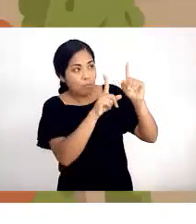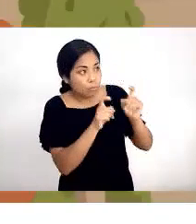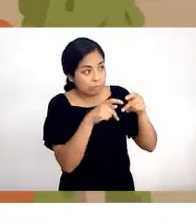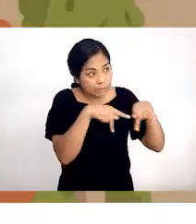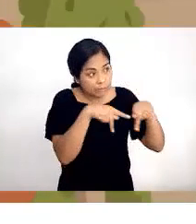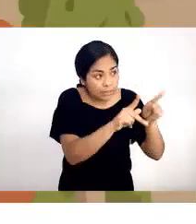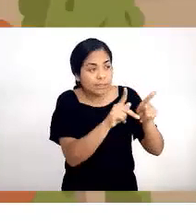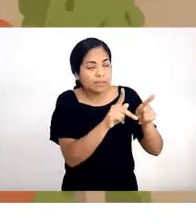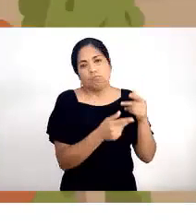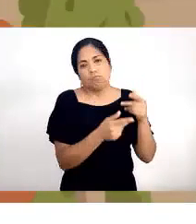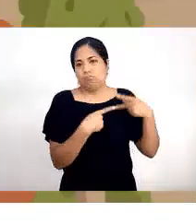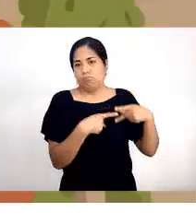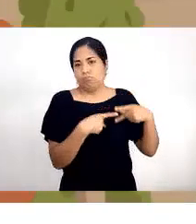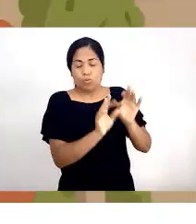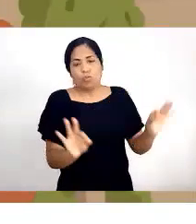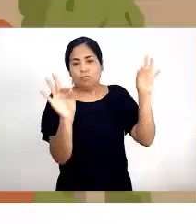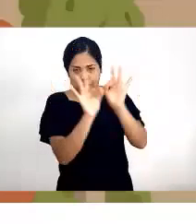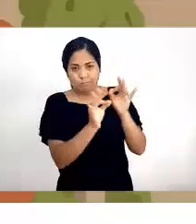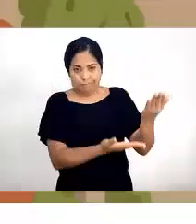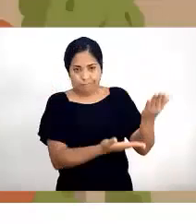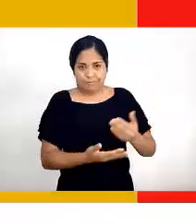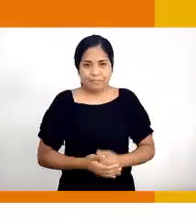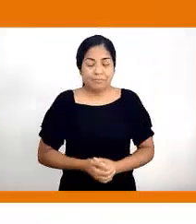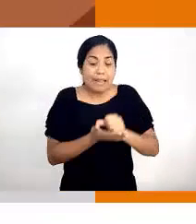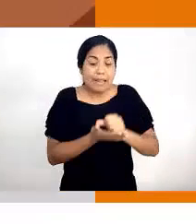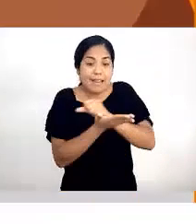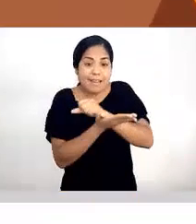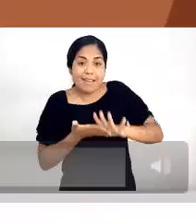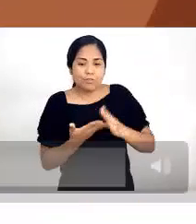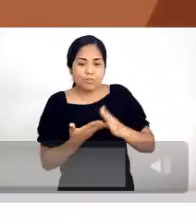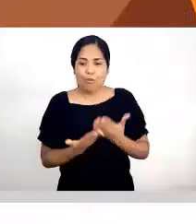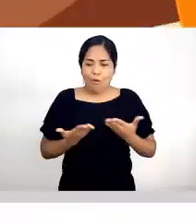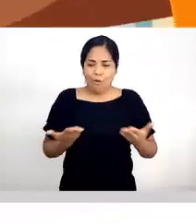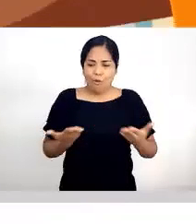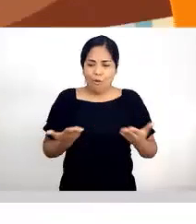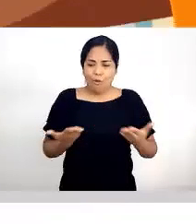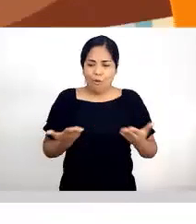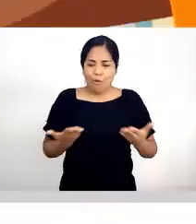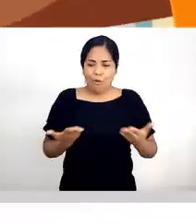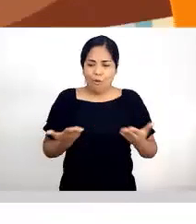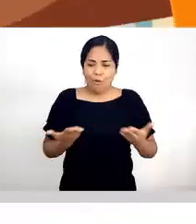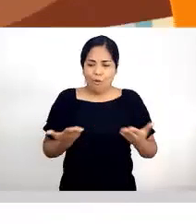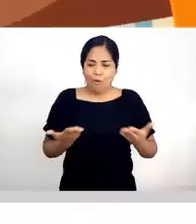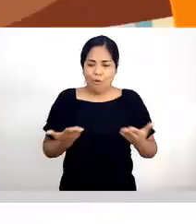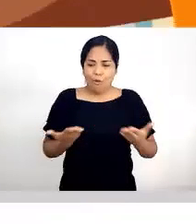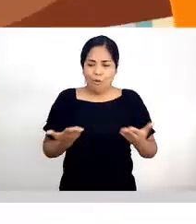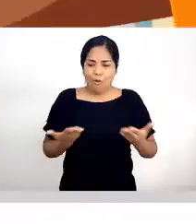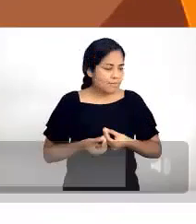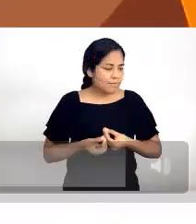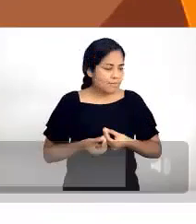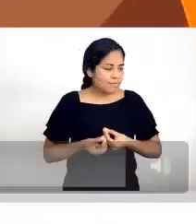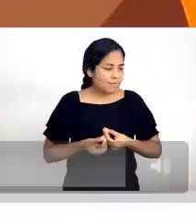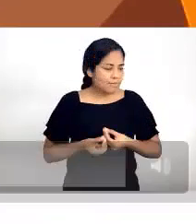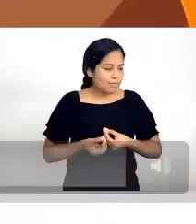con la persona que te cuida, porque su permiso es muy importante. ¡Gratis! Todo lo que preparamos para...